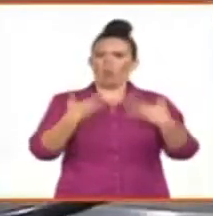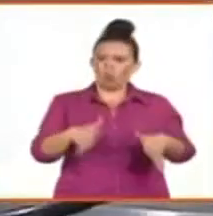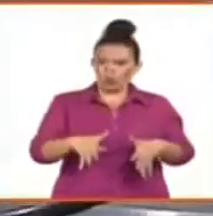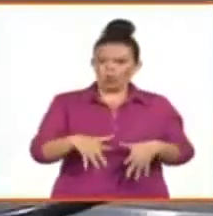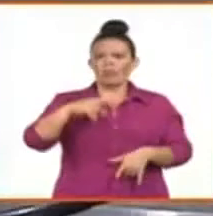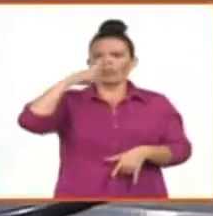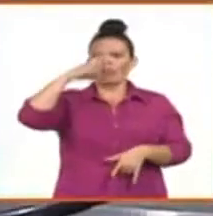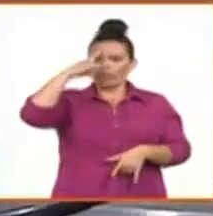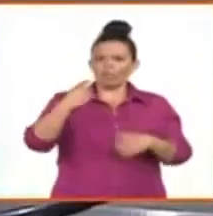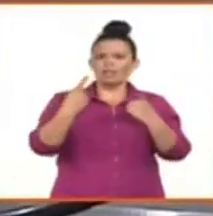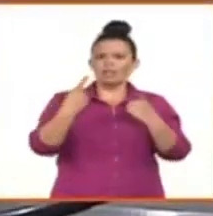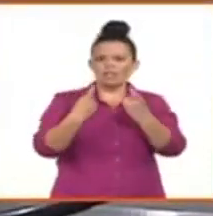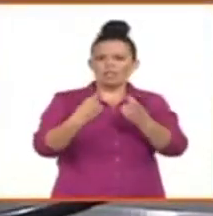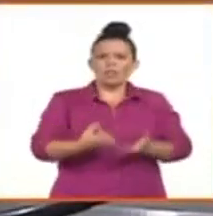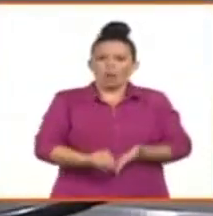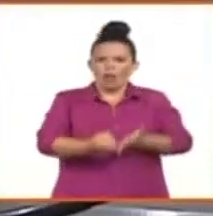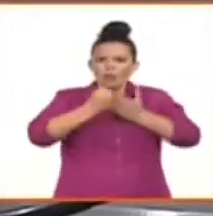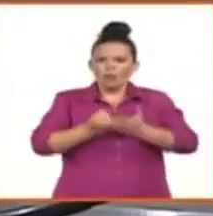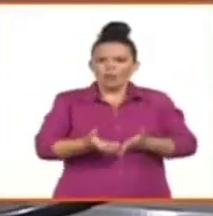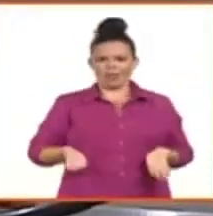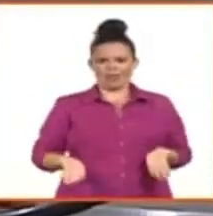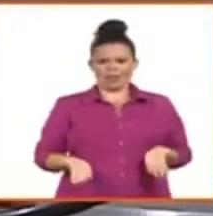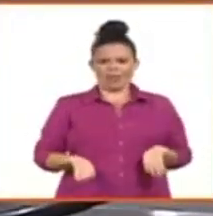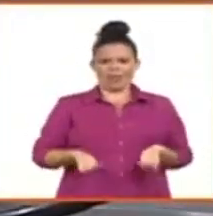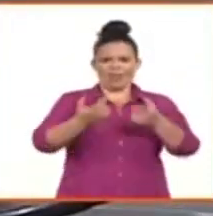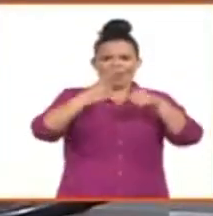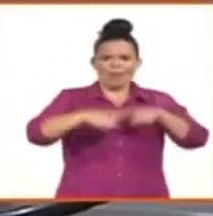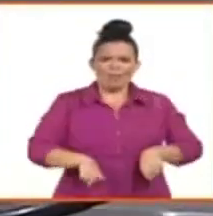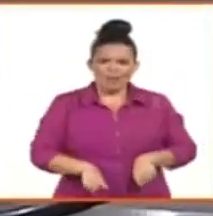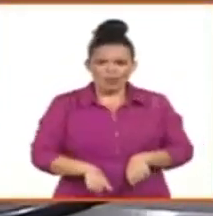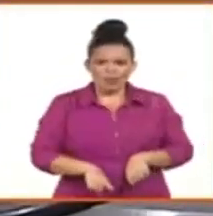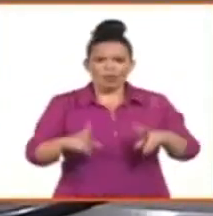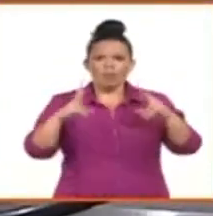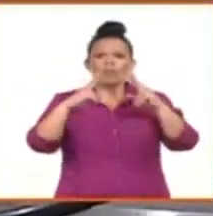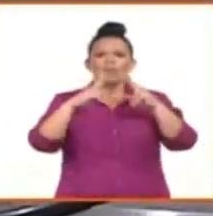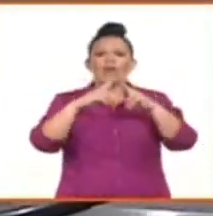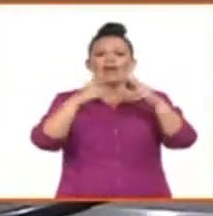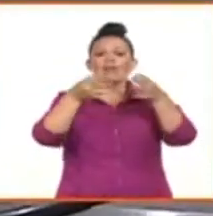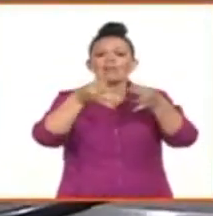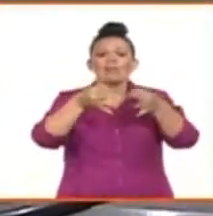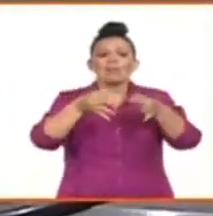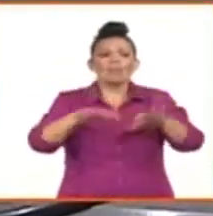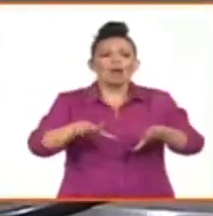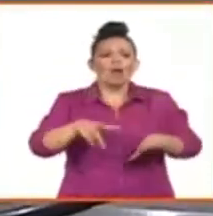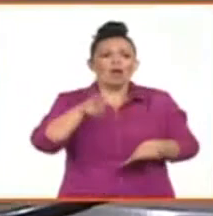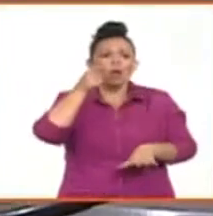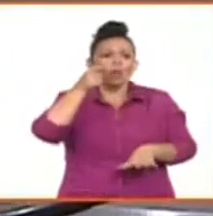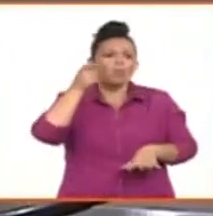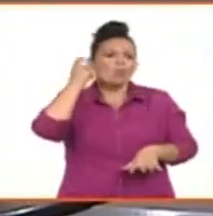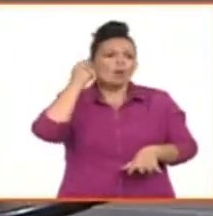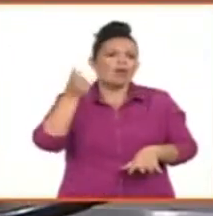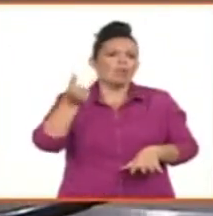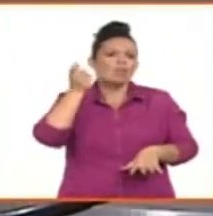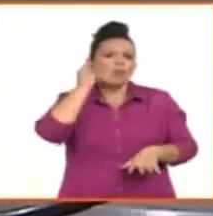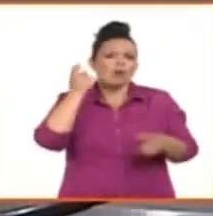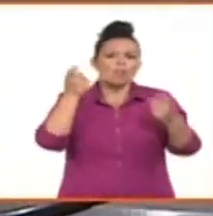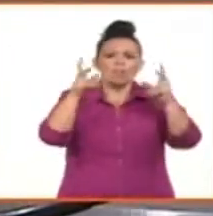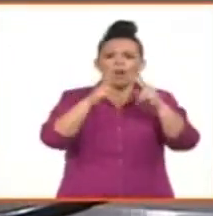asesoría, pero lo necesitan todas las personas que asumen este rol, todas,